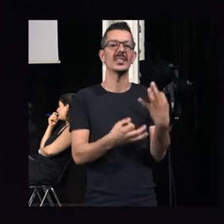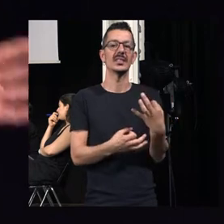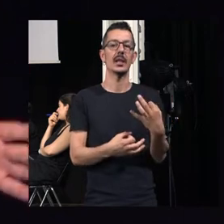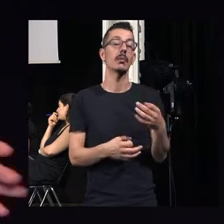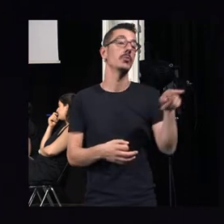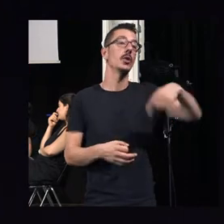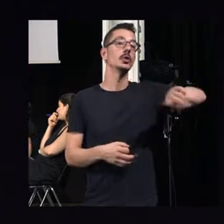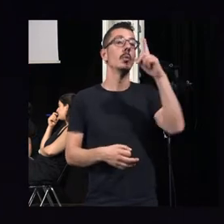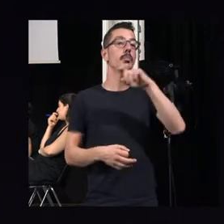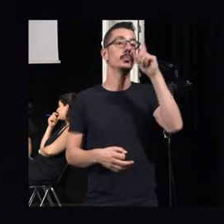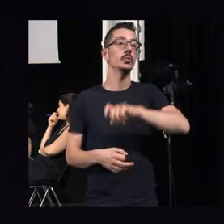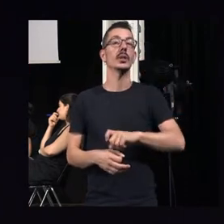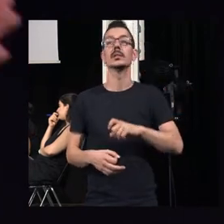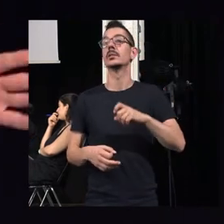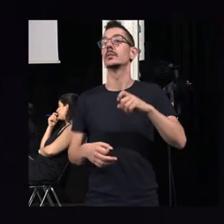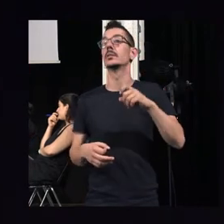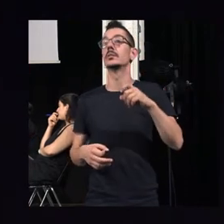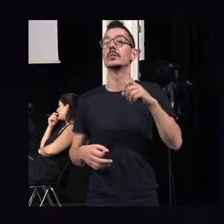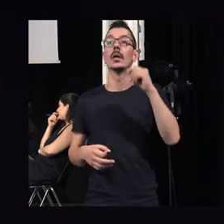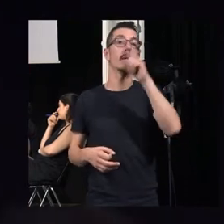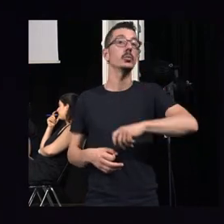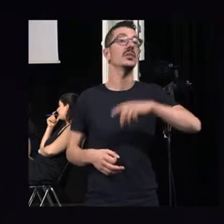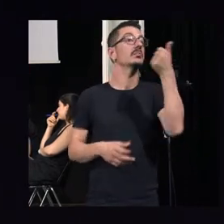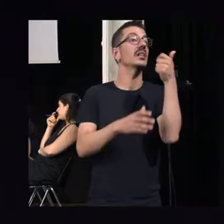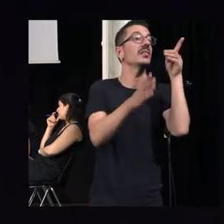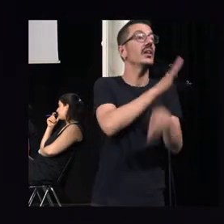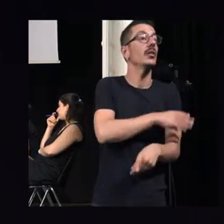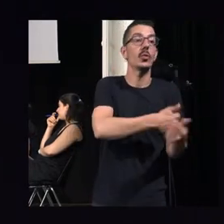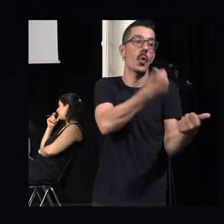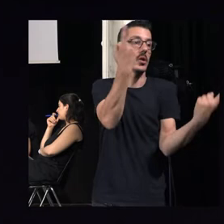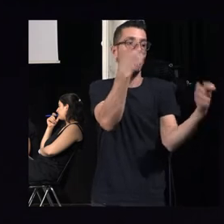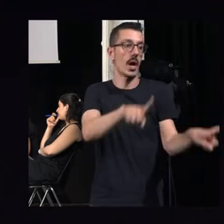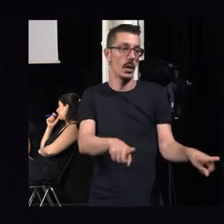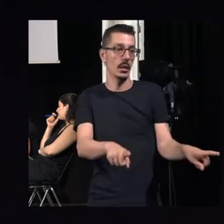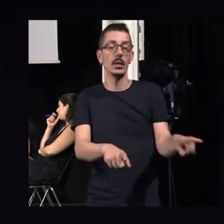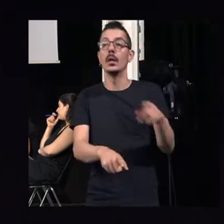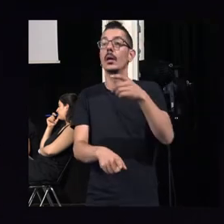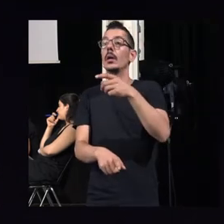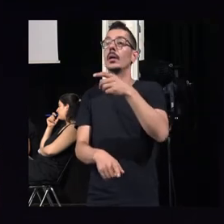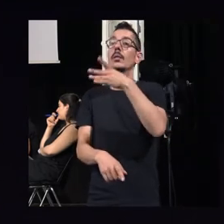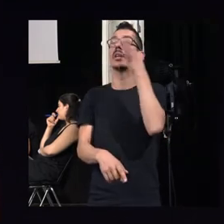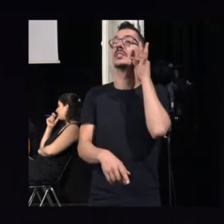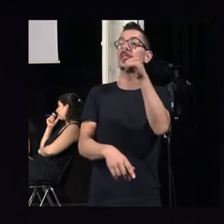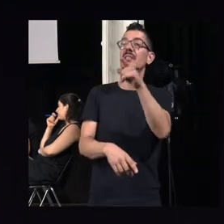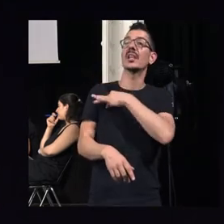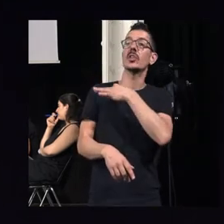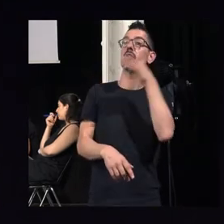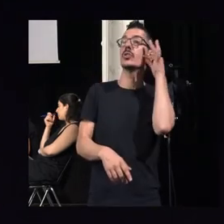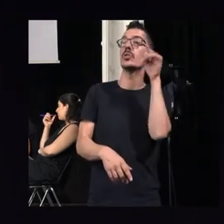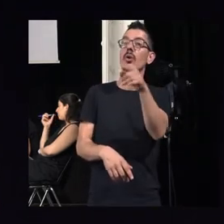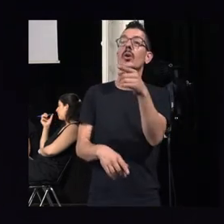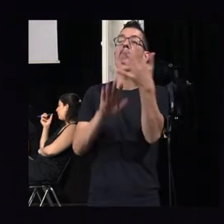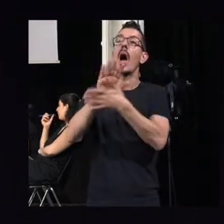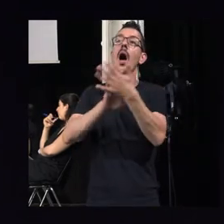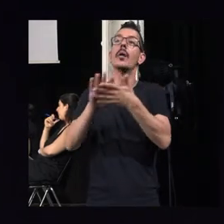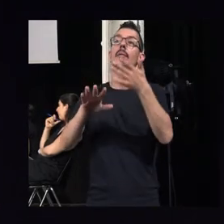ser putas, o parece que no somos nada más, que no hay por ahí una señora que da charlas abolicionistas